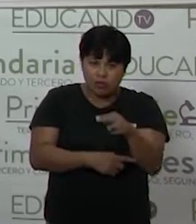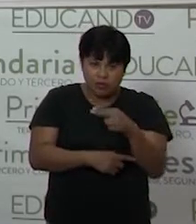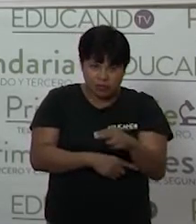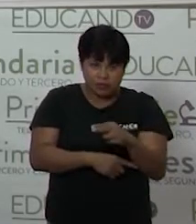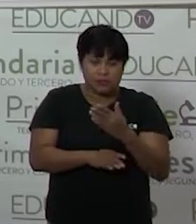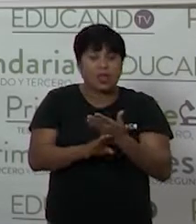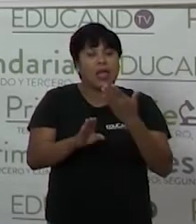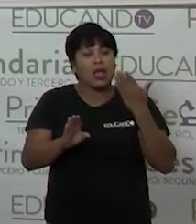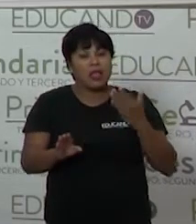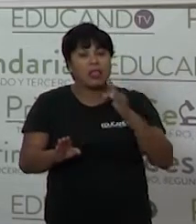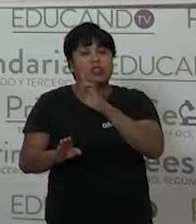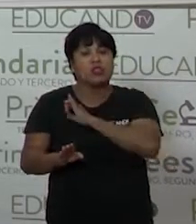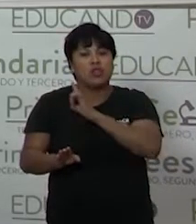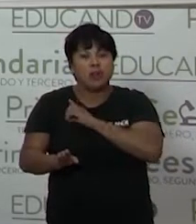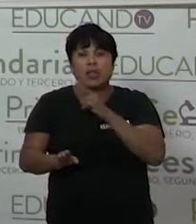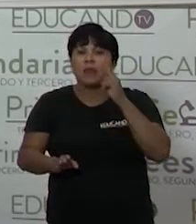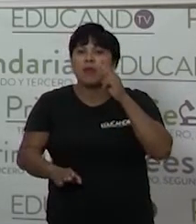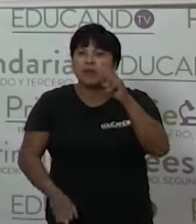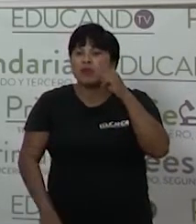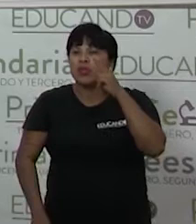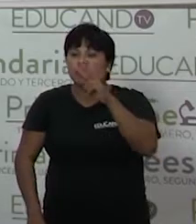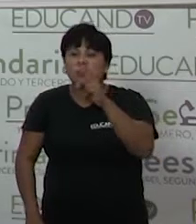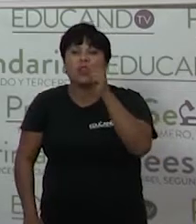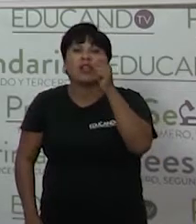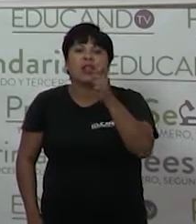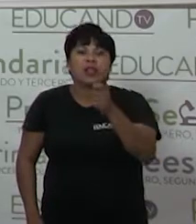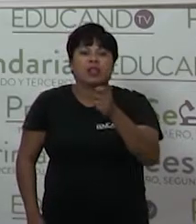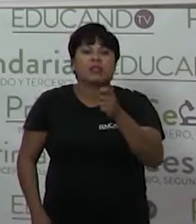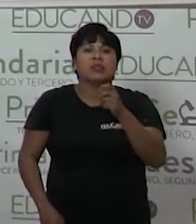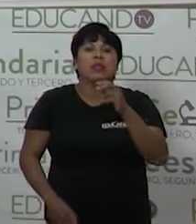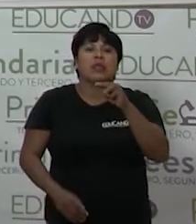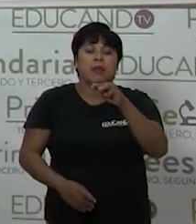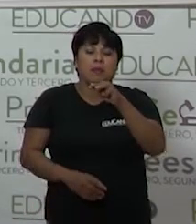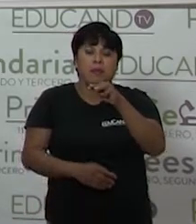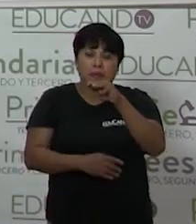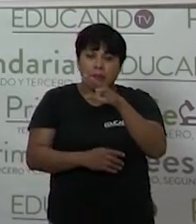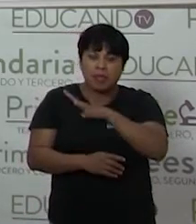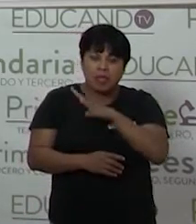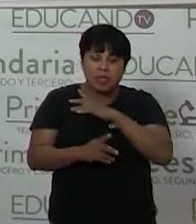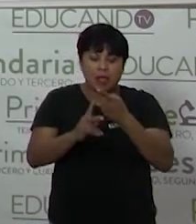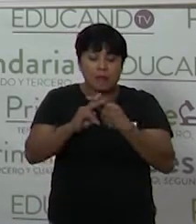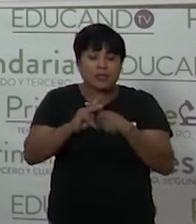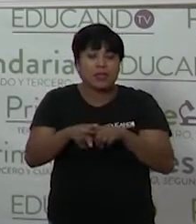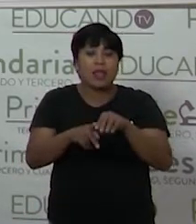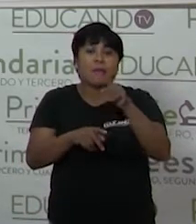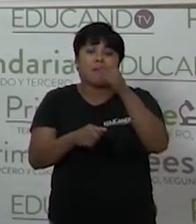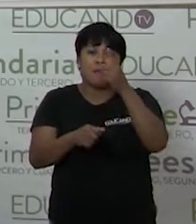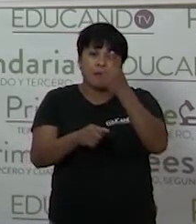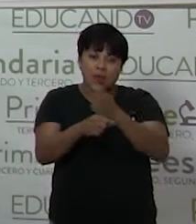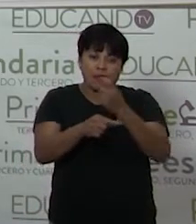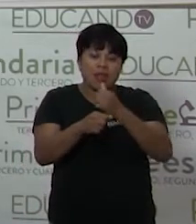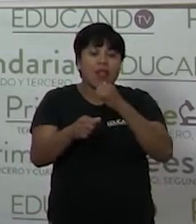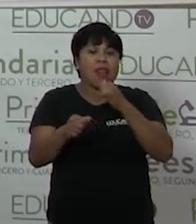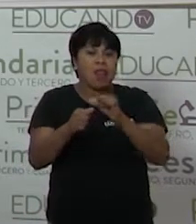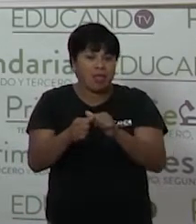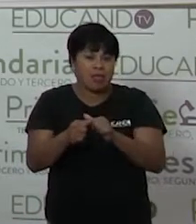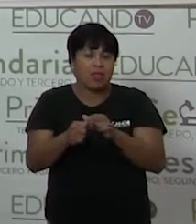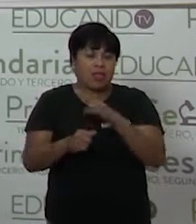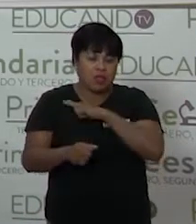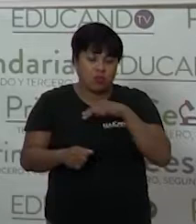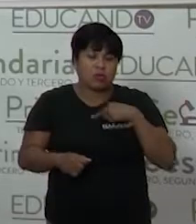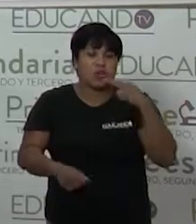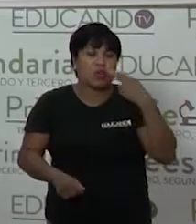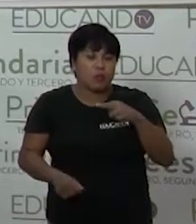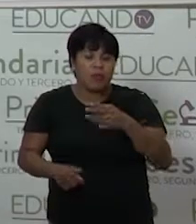antes habíamos identificado que empezaran con la primera letra de nuestro nombre